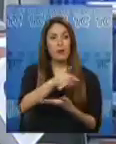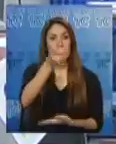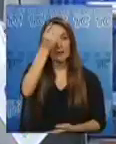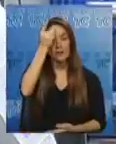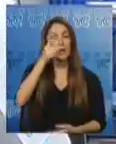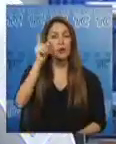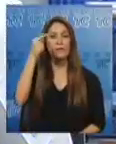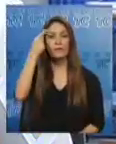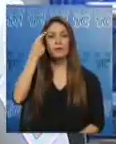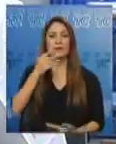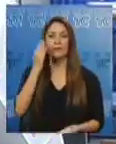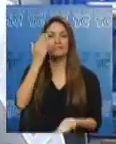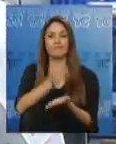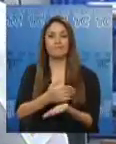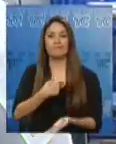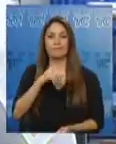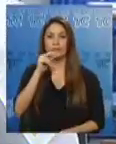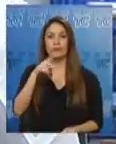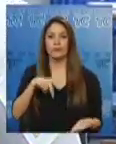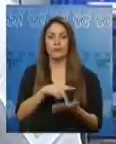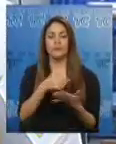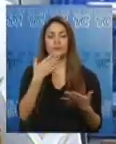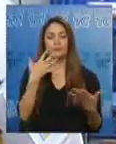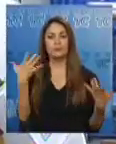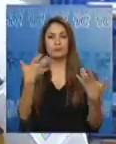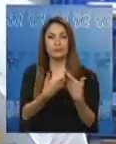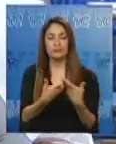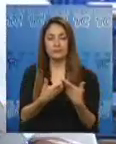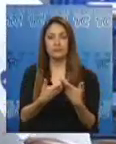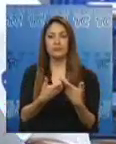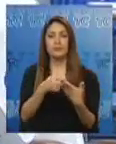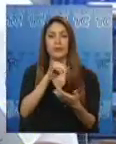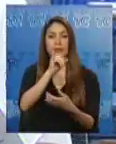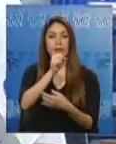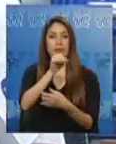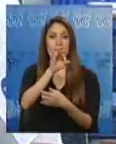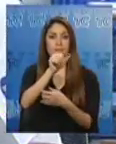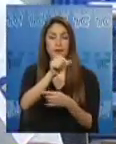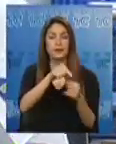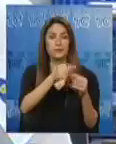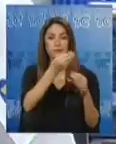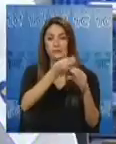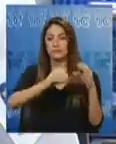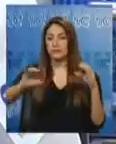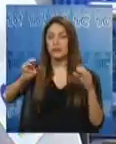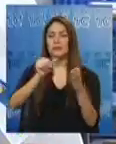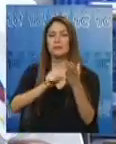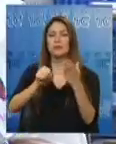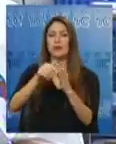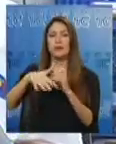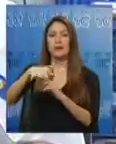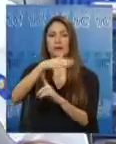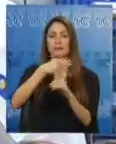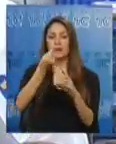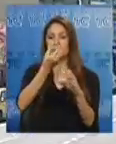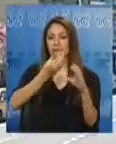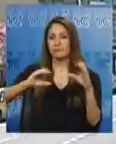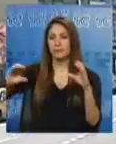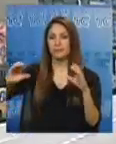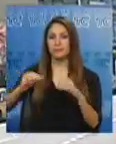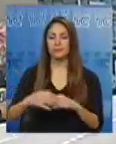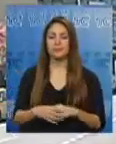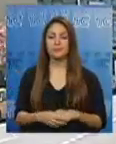del gobierno ya se cruzarán las cuentas, no irán al ISFA, sino que irán al Ministerio de Ambiente para corregir el error que se cometió.